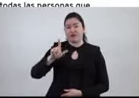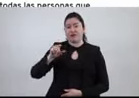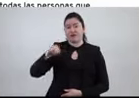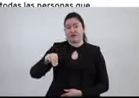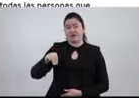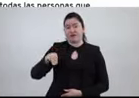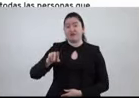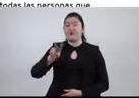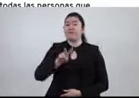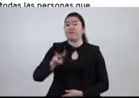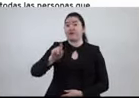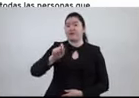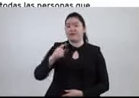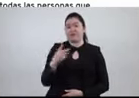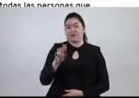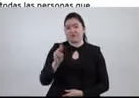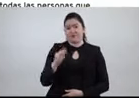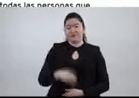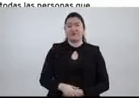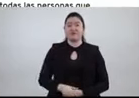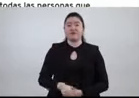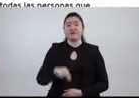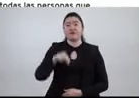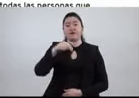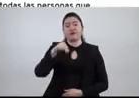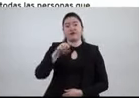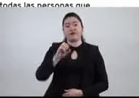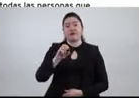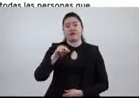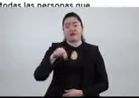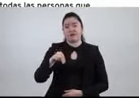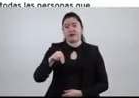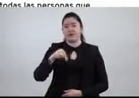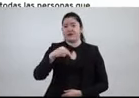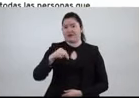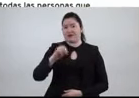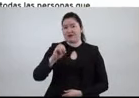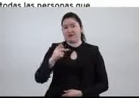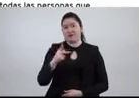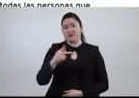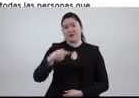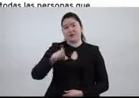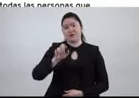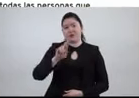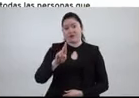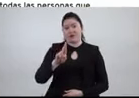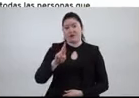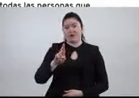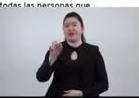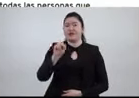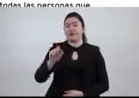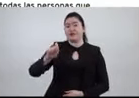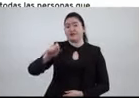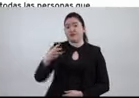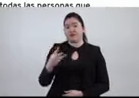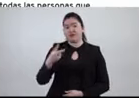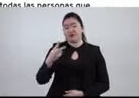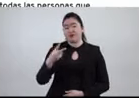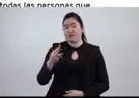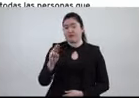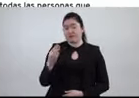viernes 21 de mayo, N, Ñ, O, P, Q, R, sábado 22 de mayo, S, T, V,